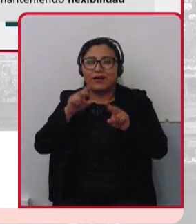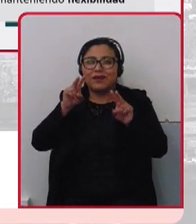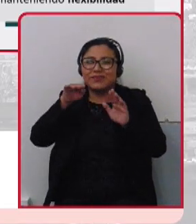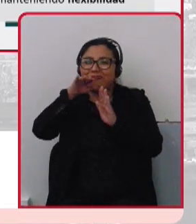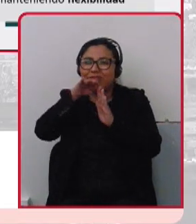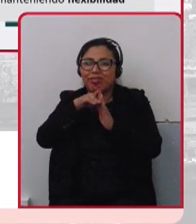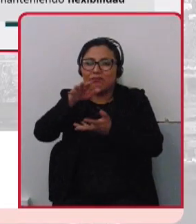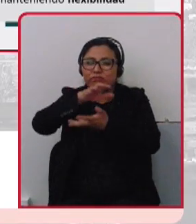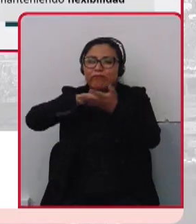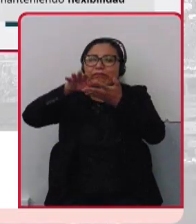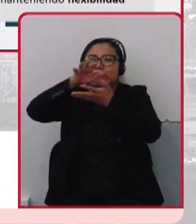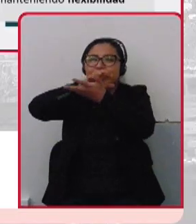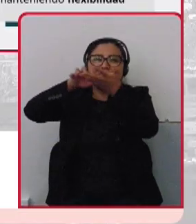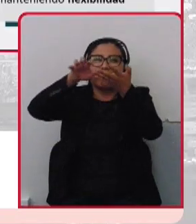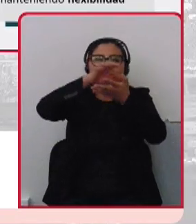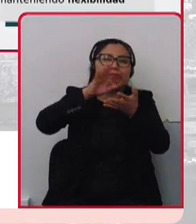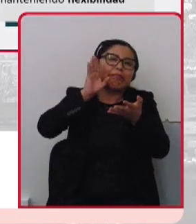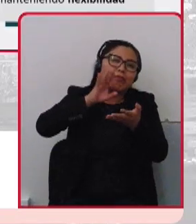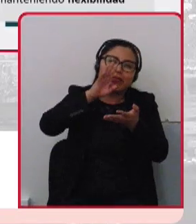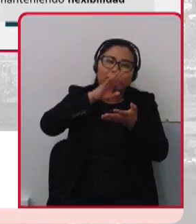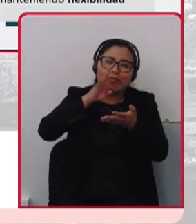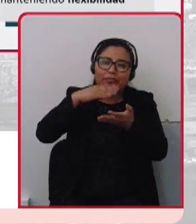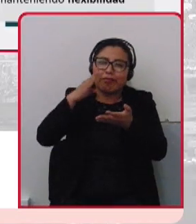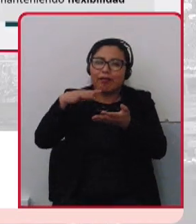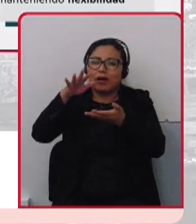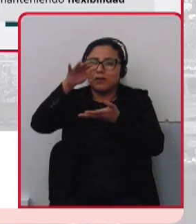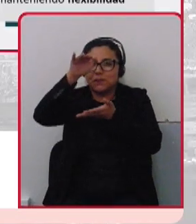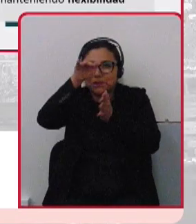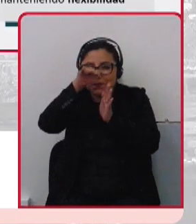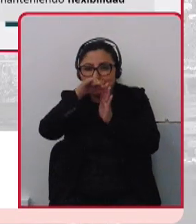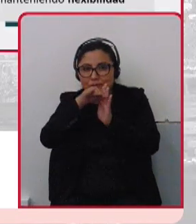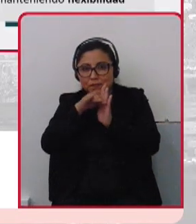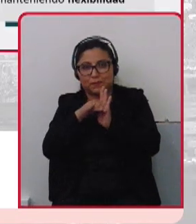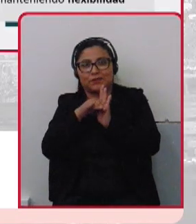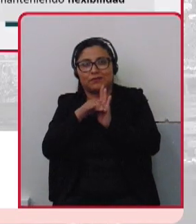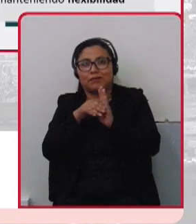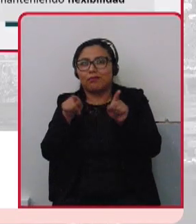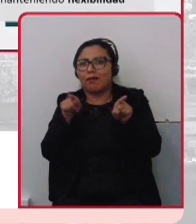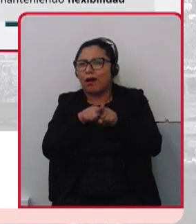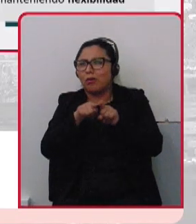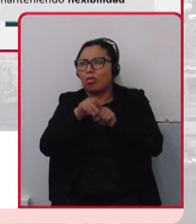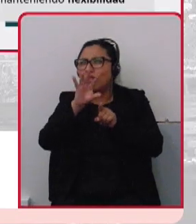las emisiones. Ya les he comentado, estamos conectados y